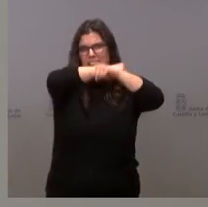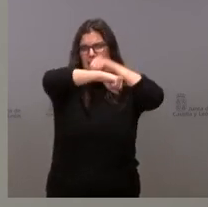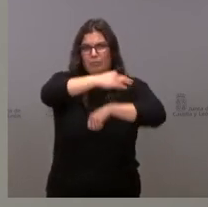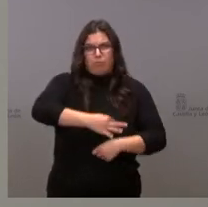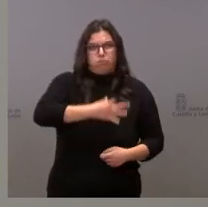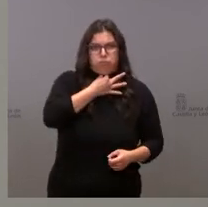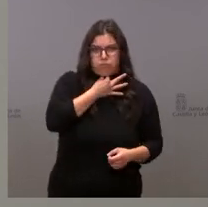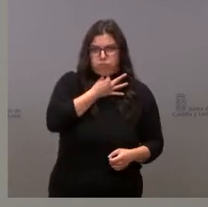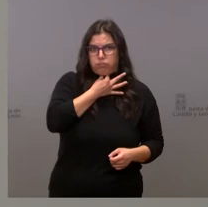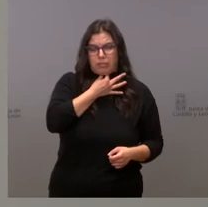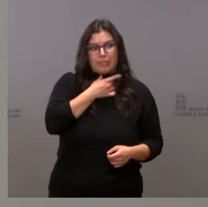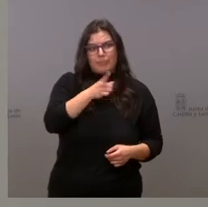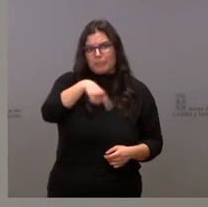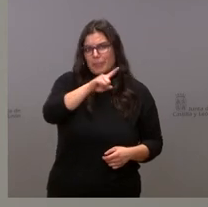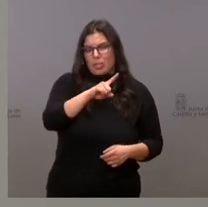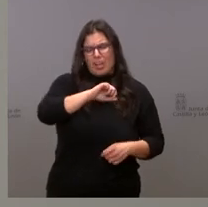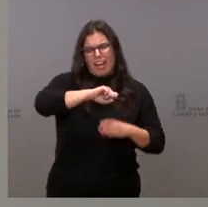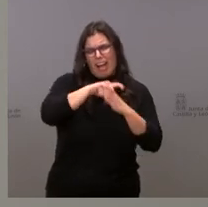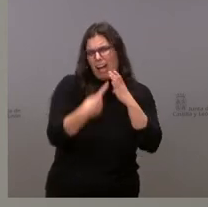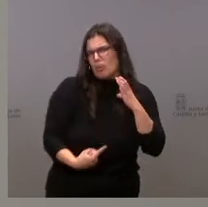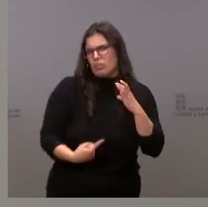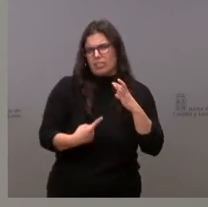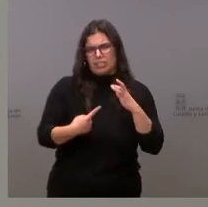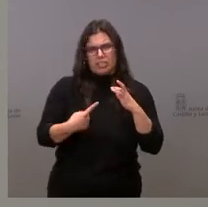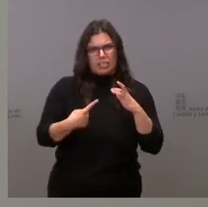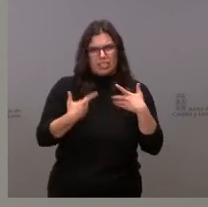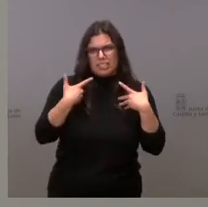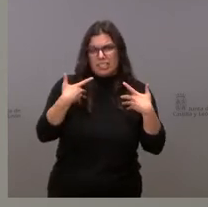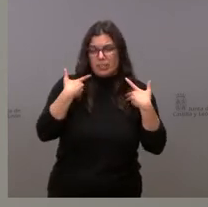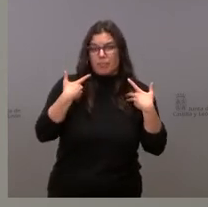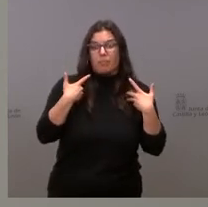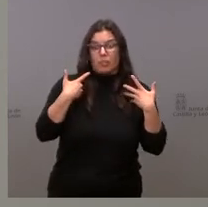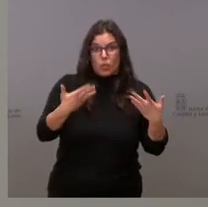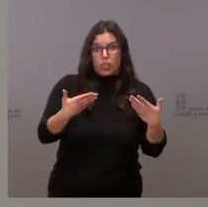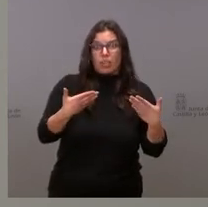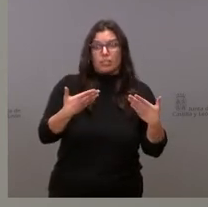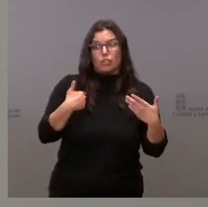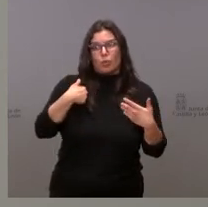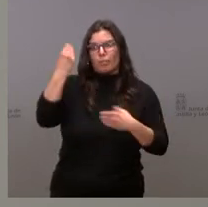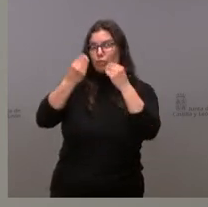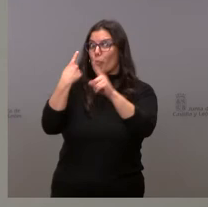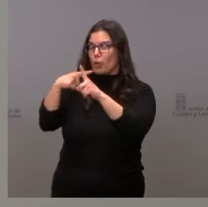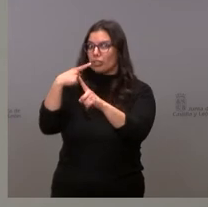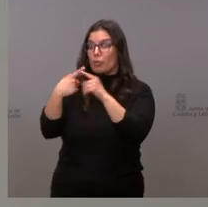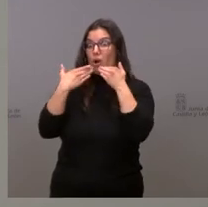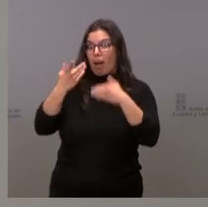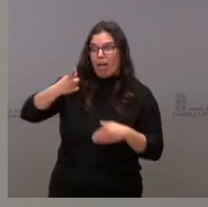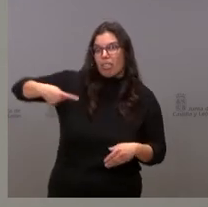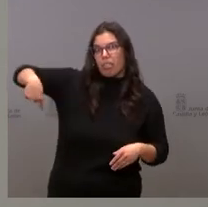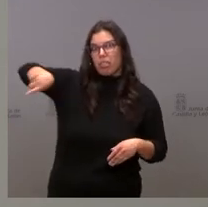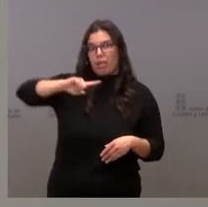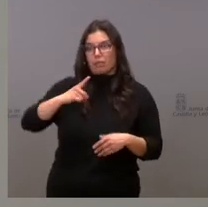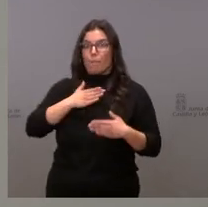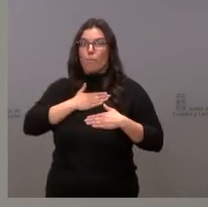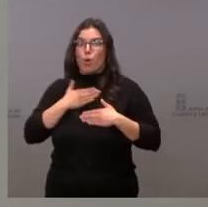sometiendo a un cansancio de una fatiga importante y por tanto yo valoro positivamente este número